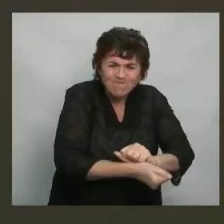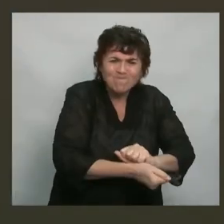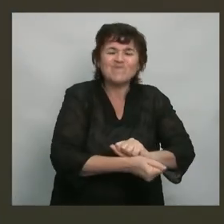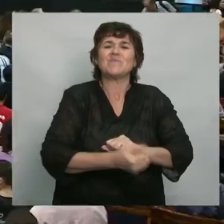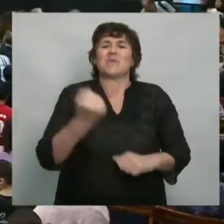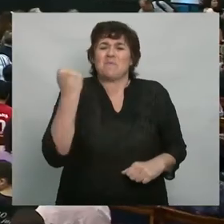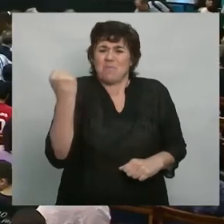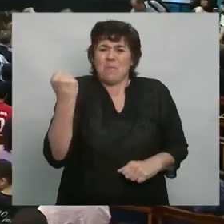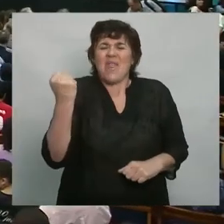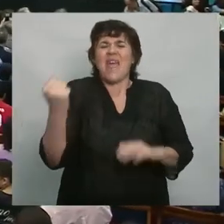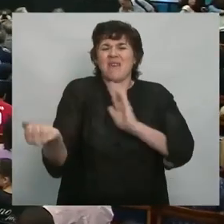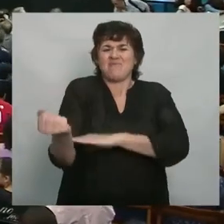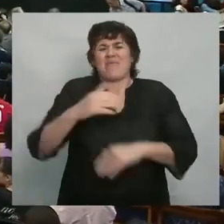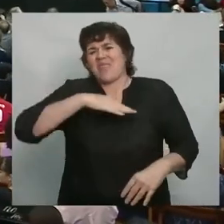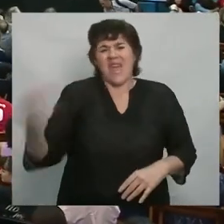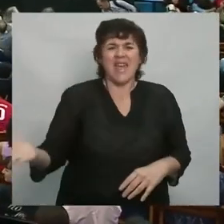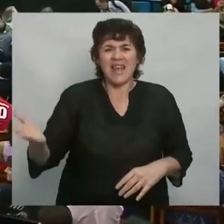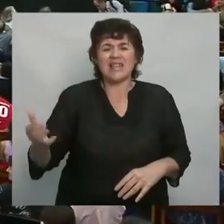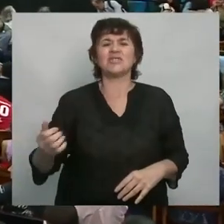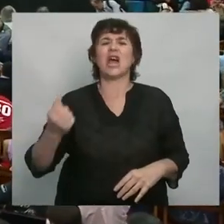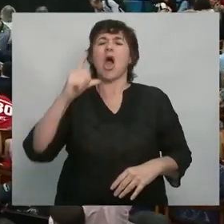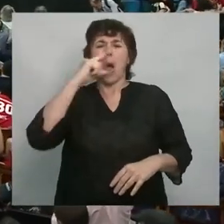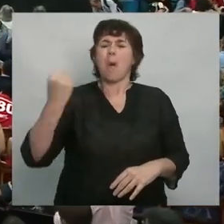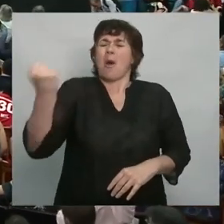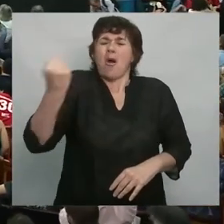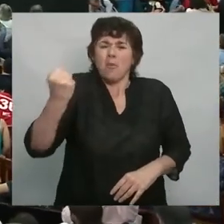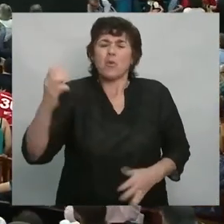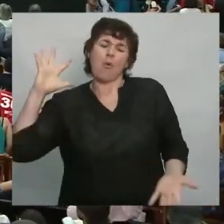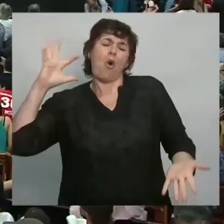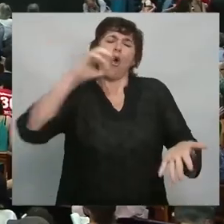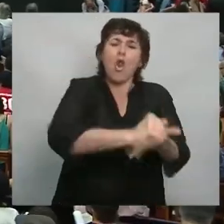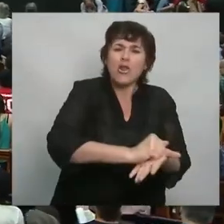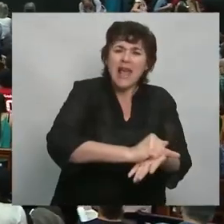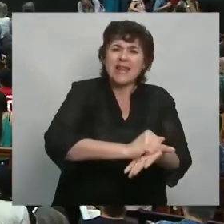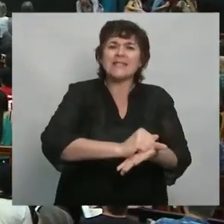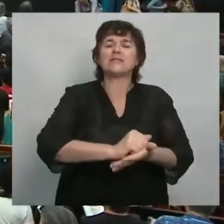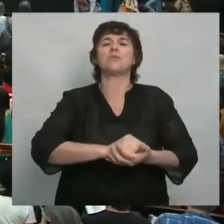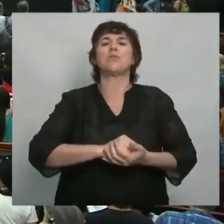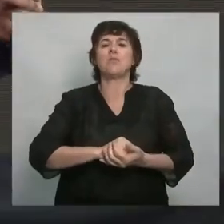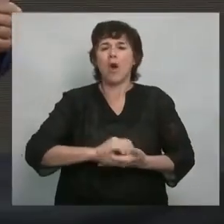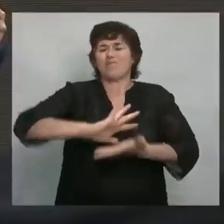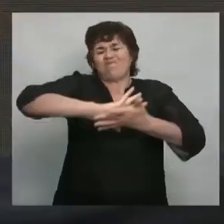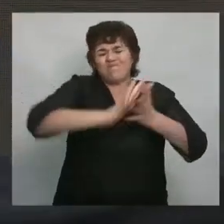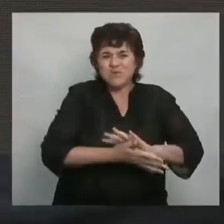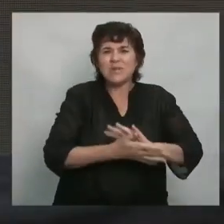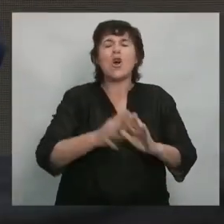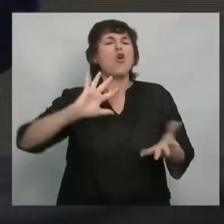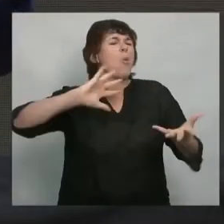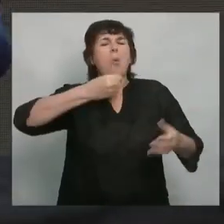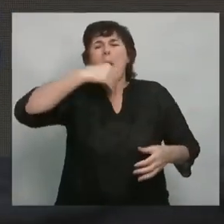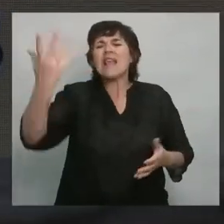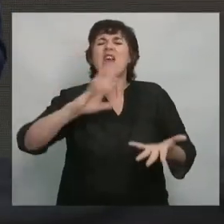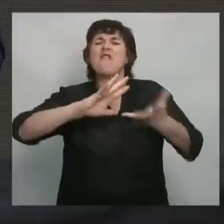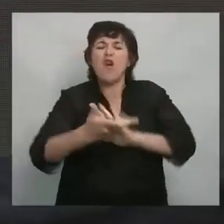derrotar al fascismo, para derrotar al patriarcado, al colonialismo, al fascismo y a todas las formas de discriminación que